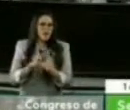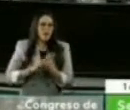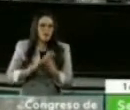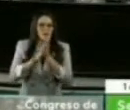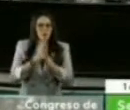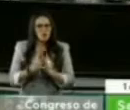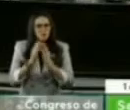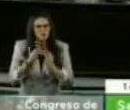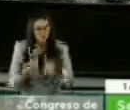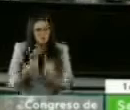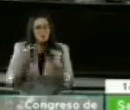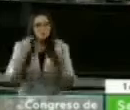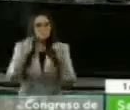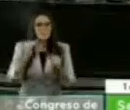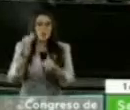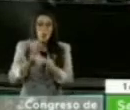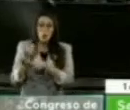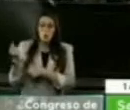Vicente.